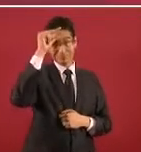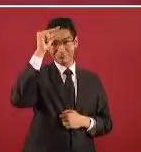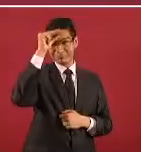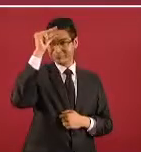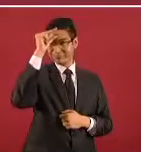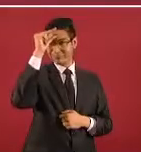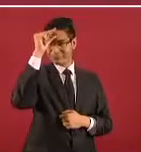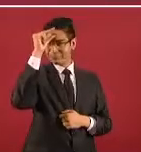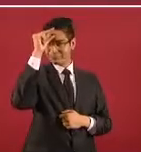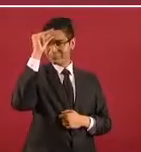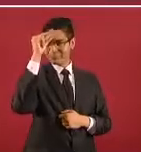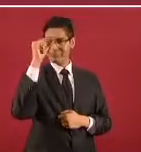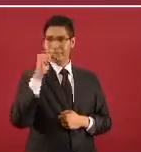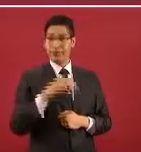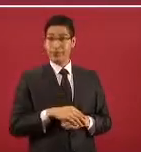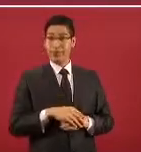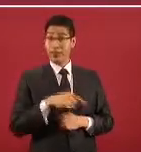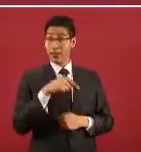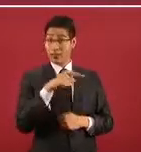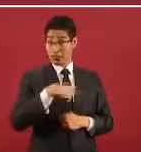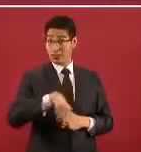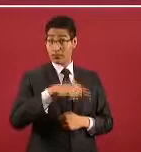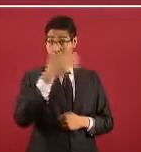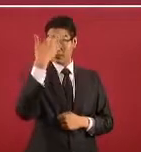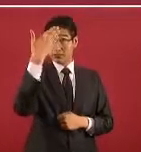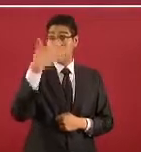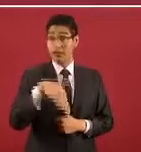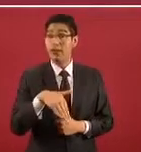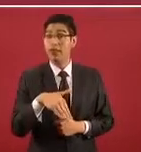¿Cómo no va a saber